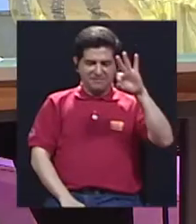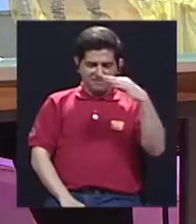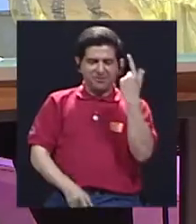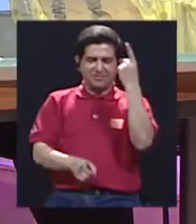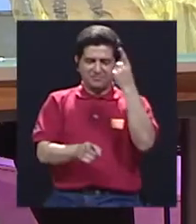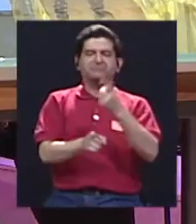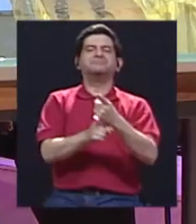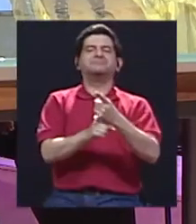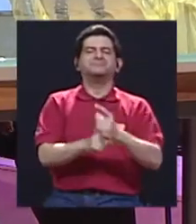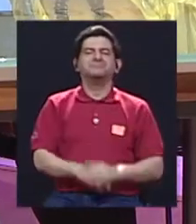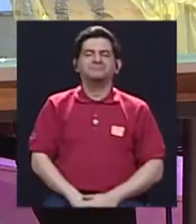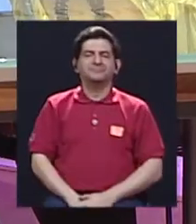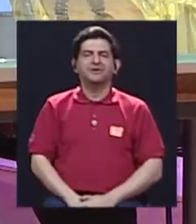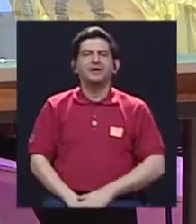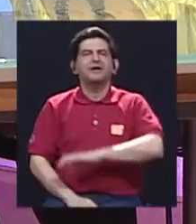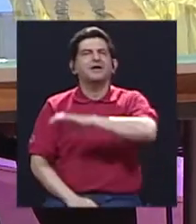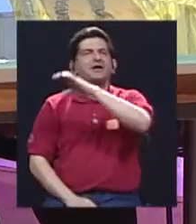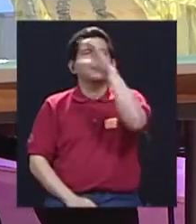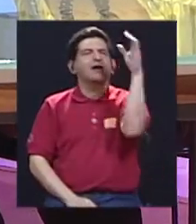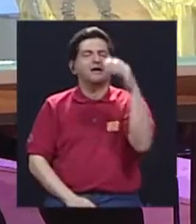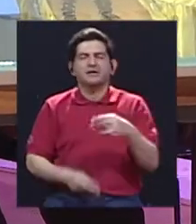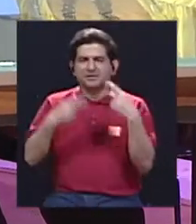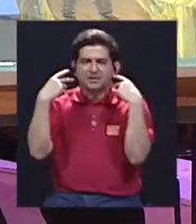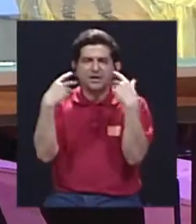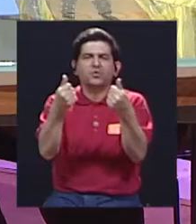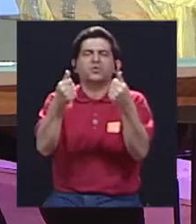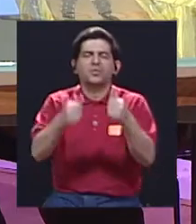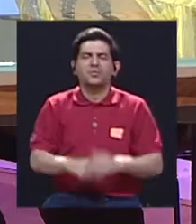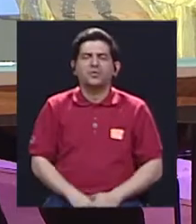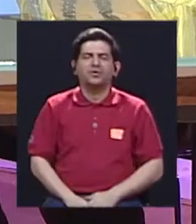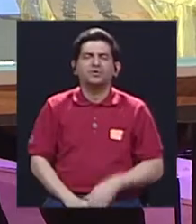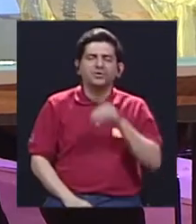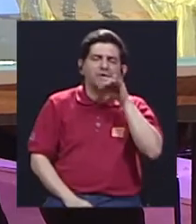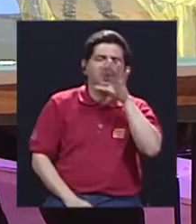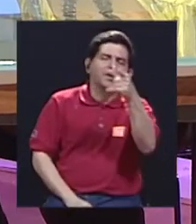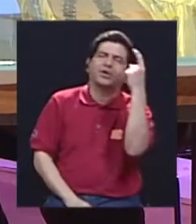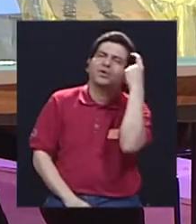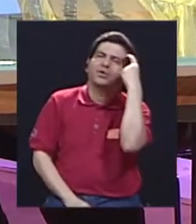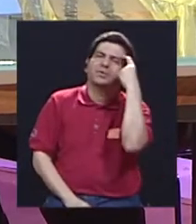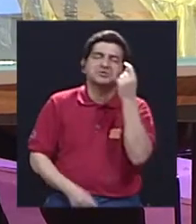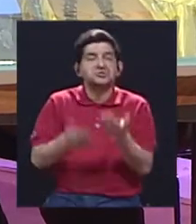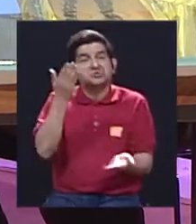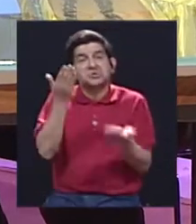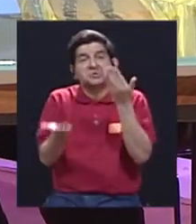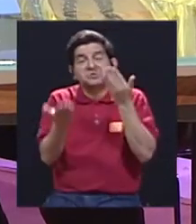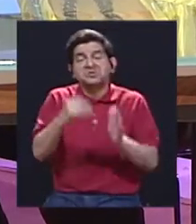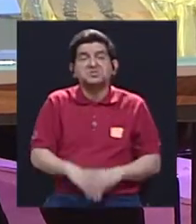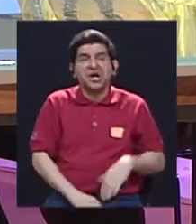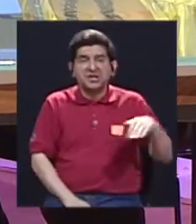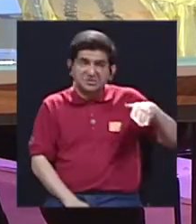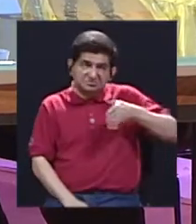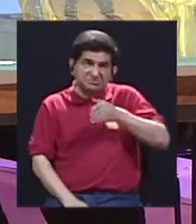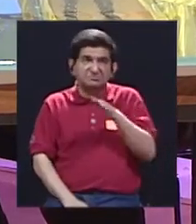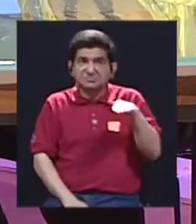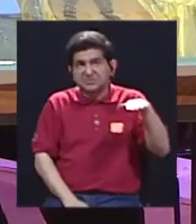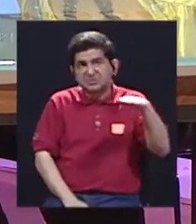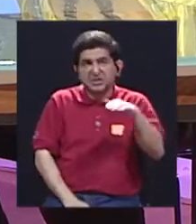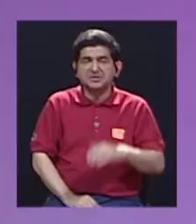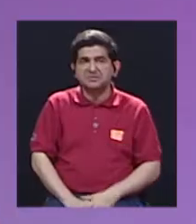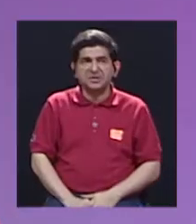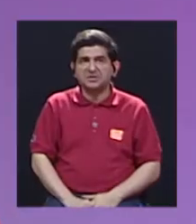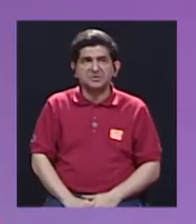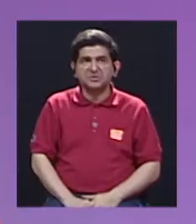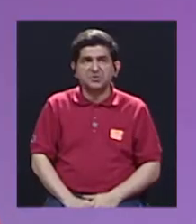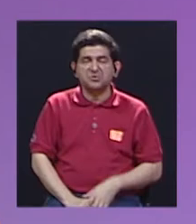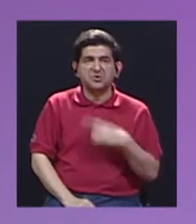y volando por el aire de repente el dragón pensó que tal vez lo de la serpiente no